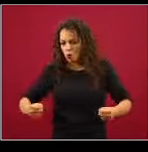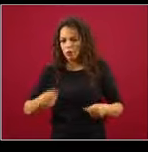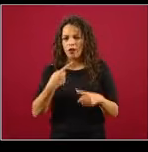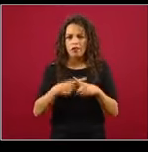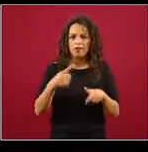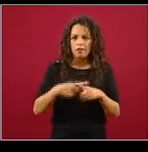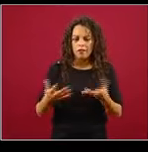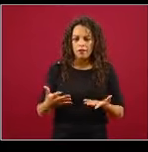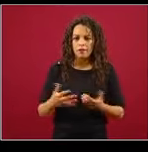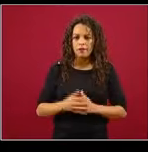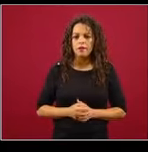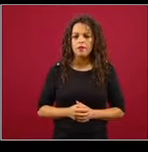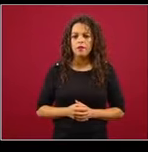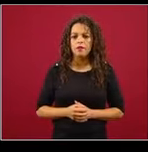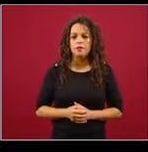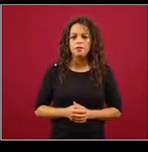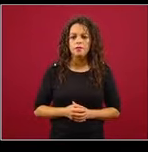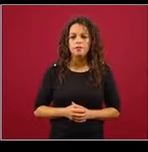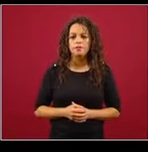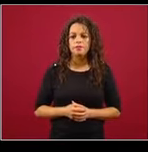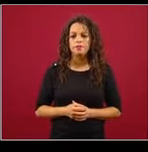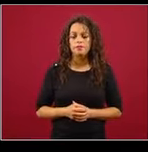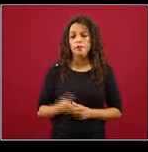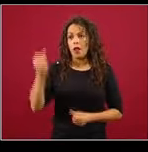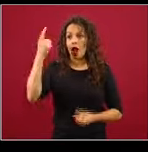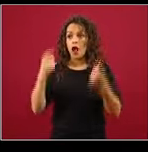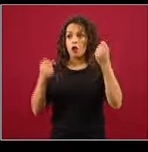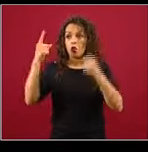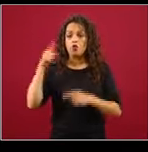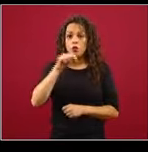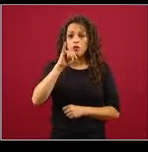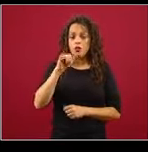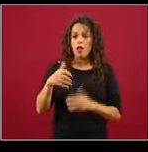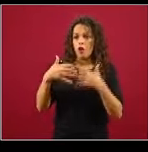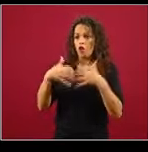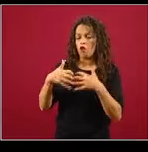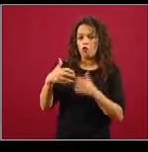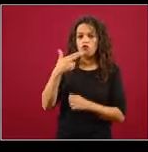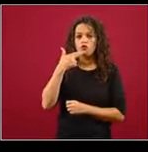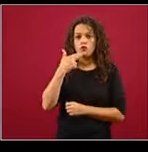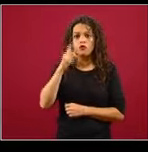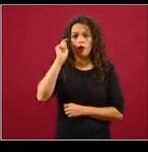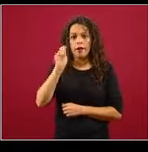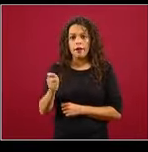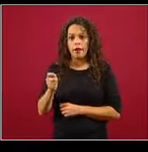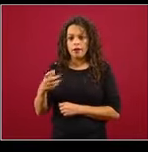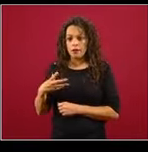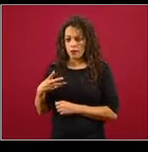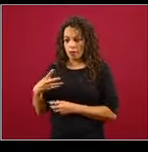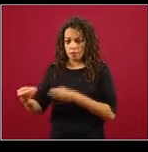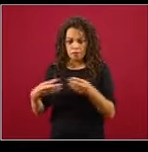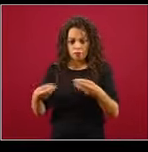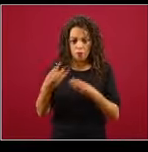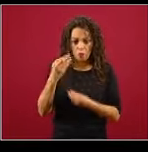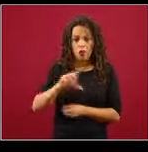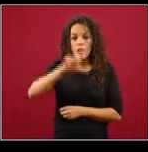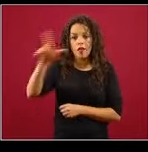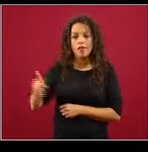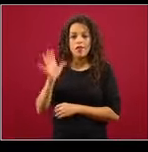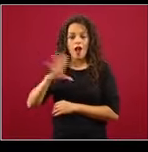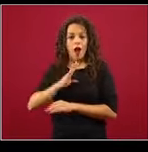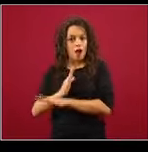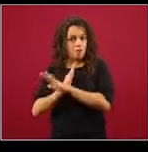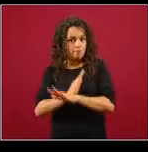algunas naciones nórdicas han hecho y que les ha funcionado por sus propias características, no aplicaría aquí. Y en ocasiones